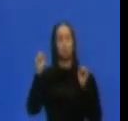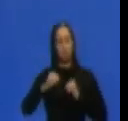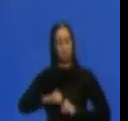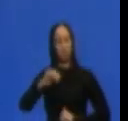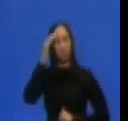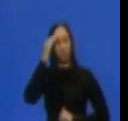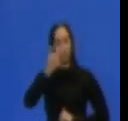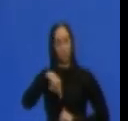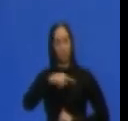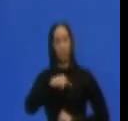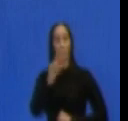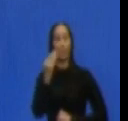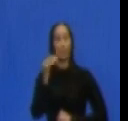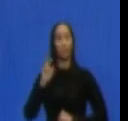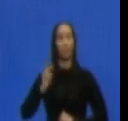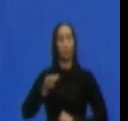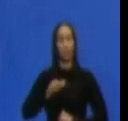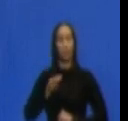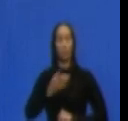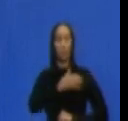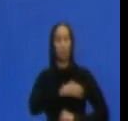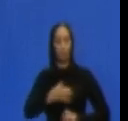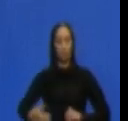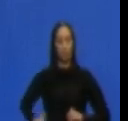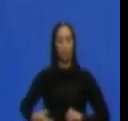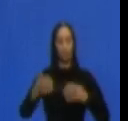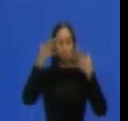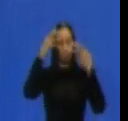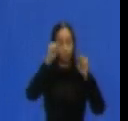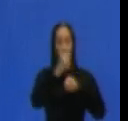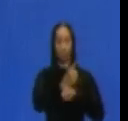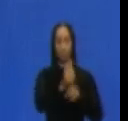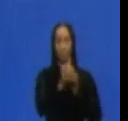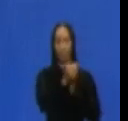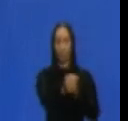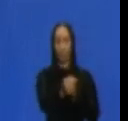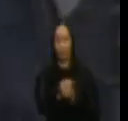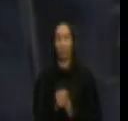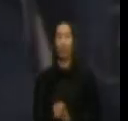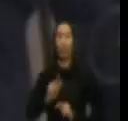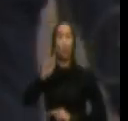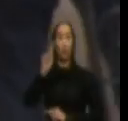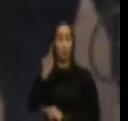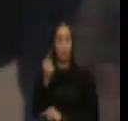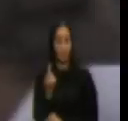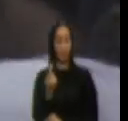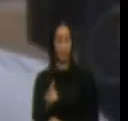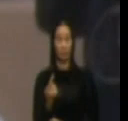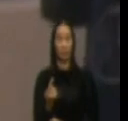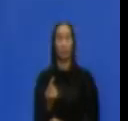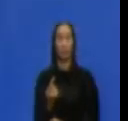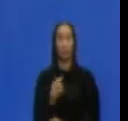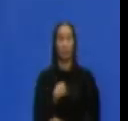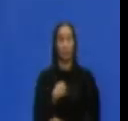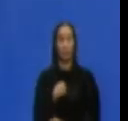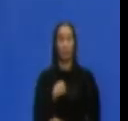asumiendo el 14 de enero y una de las primeras acciones sino la primera